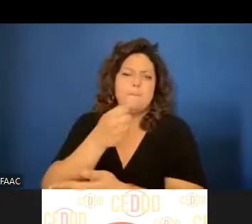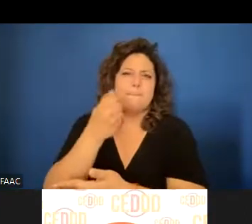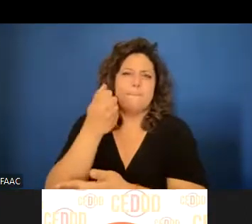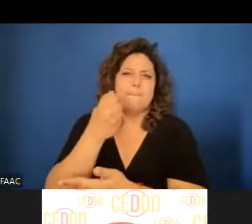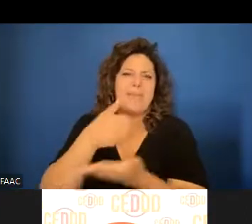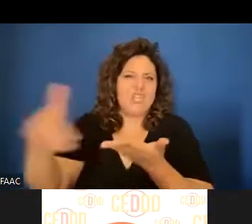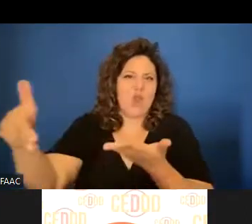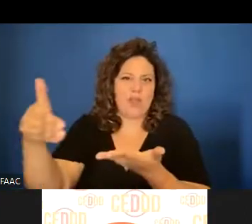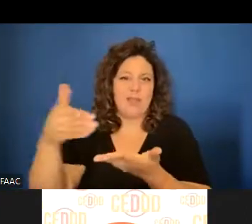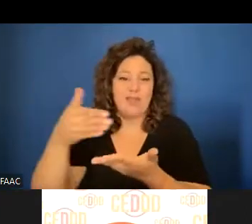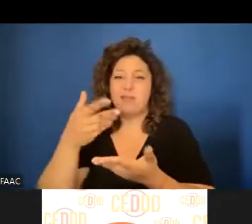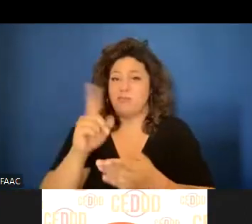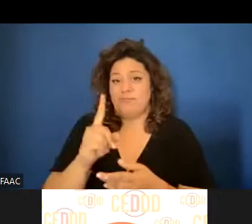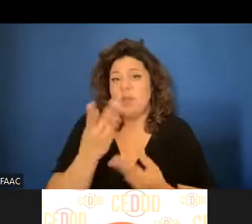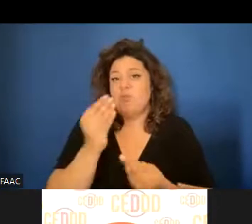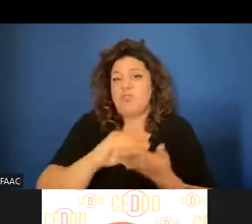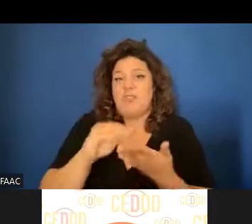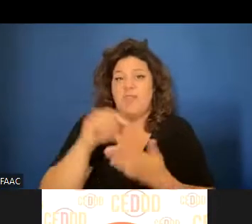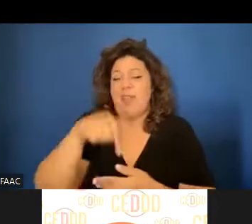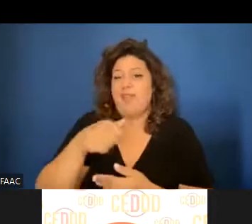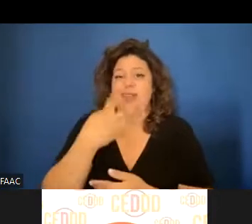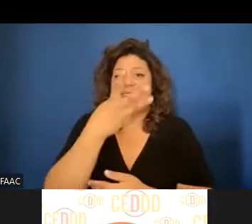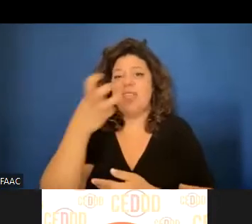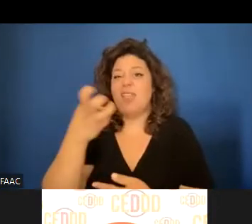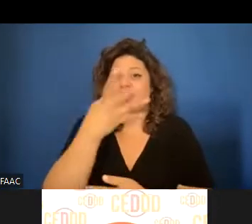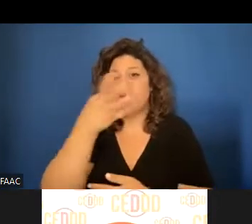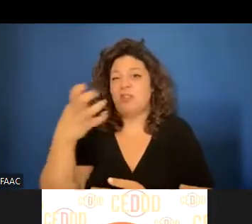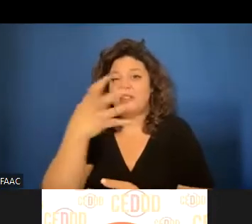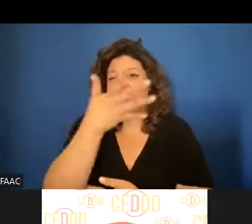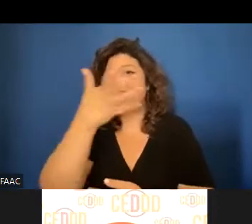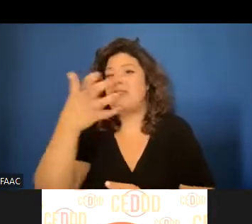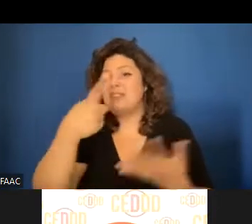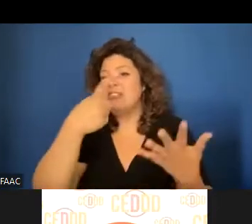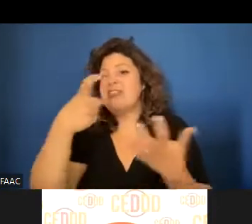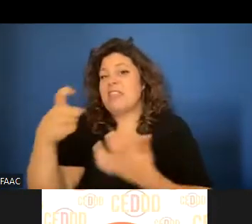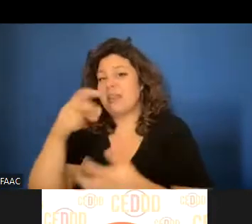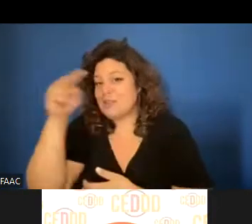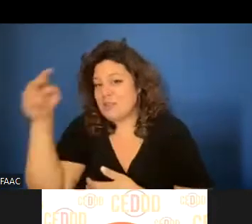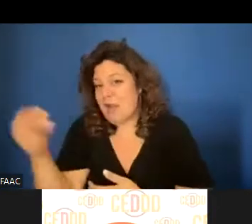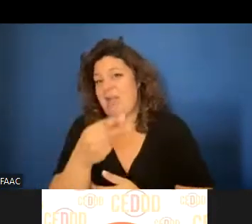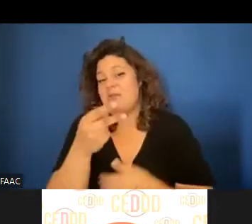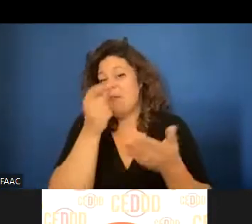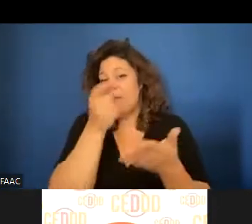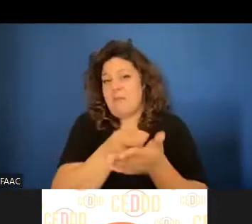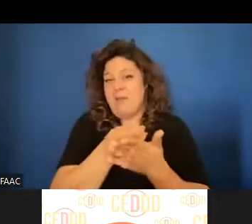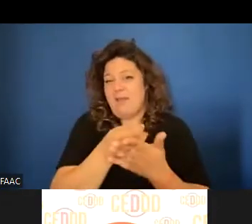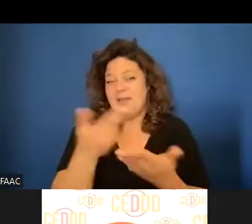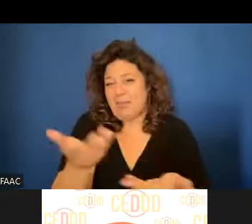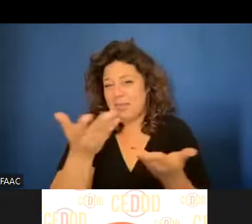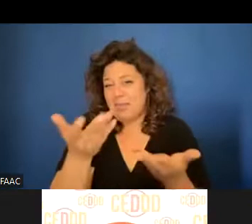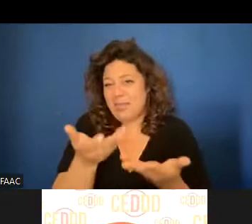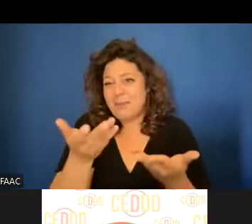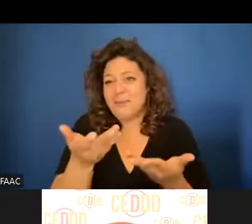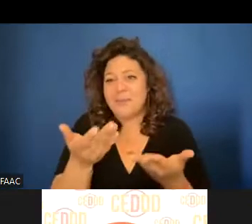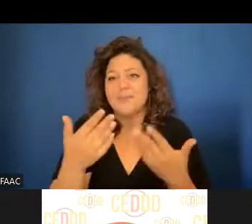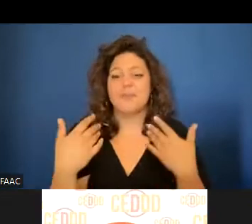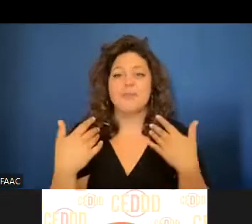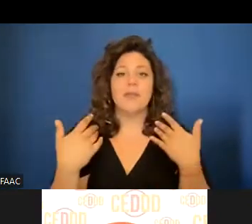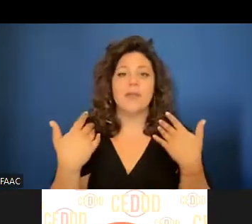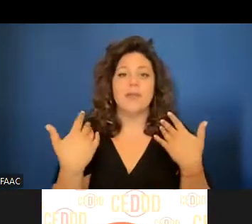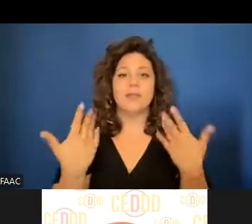reclamaciones son muchas veces de carácter no vinculante, con lo cual, pues bueno, tiene